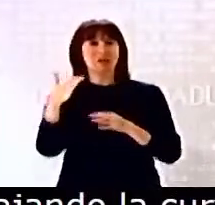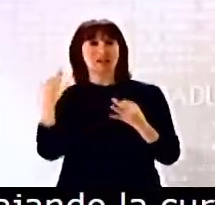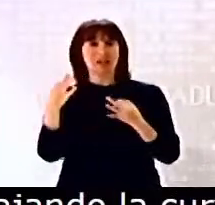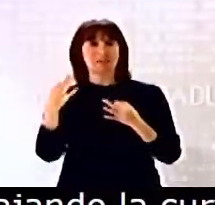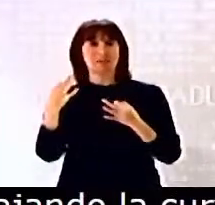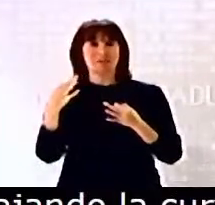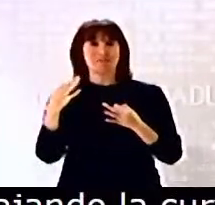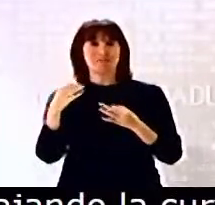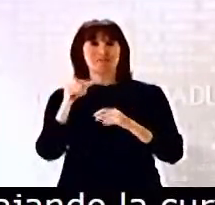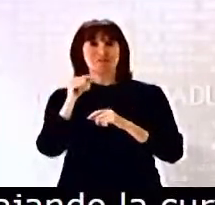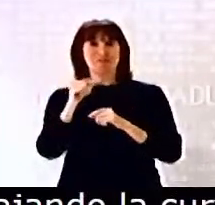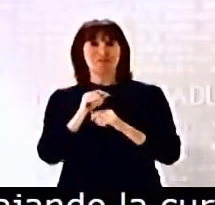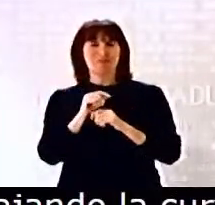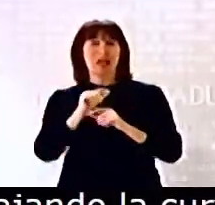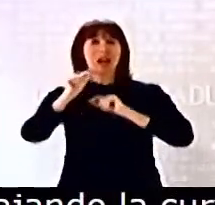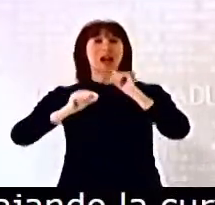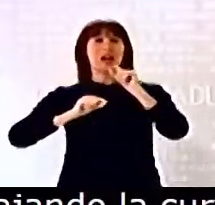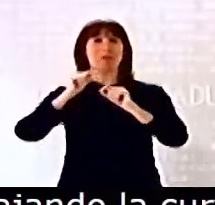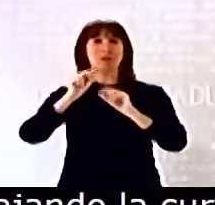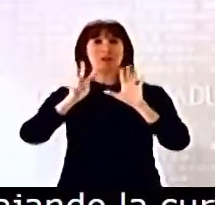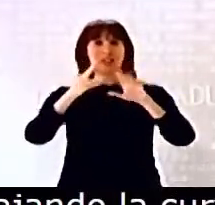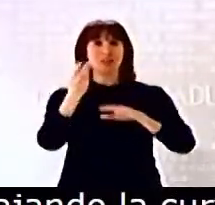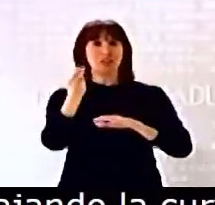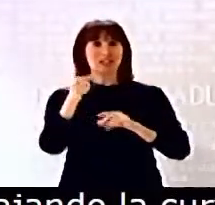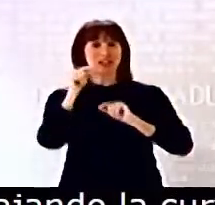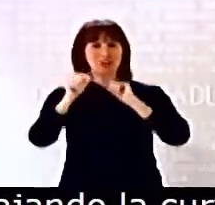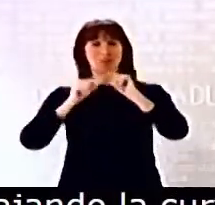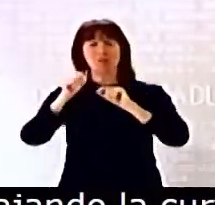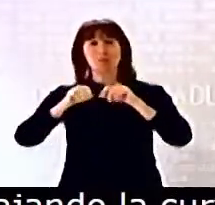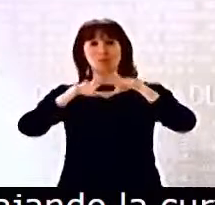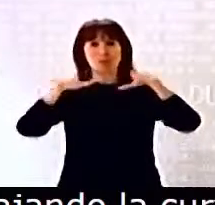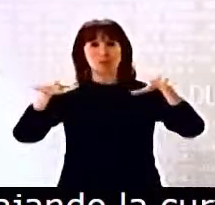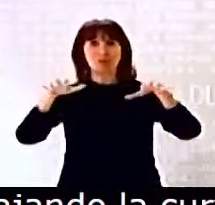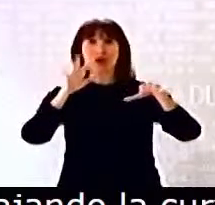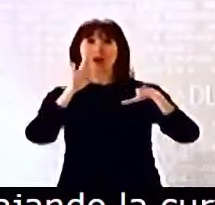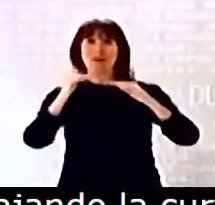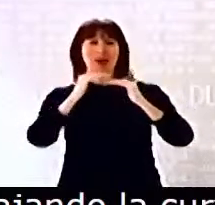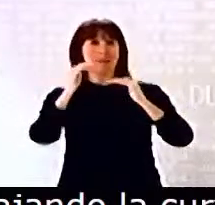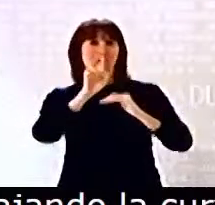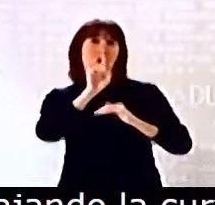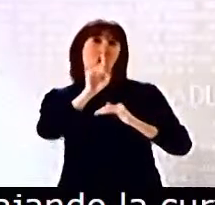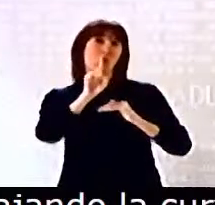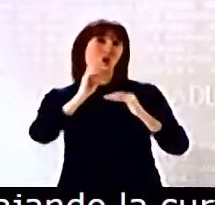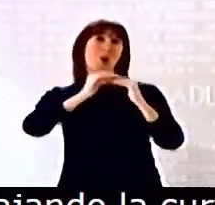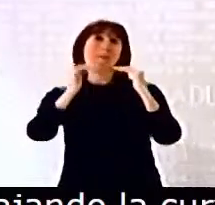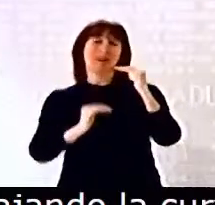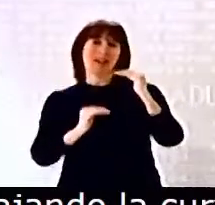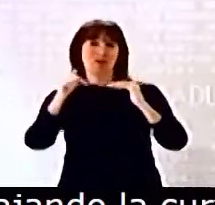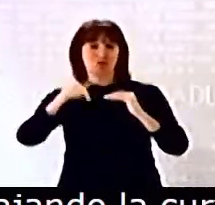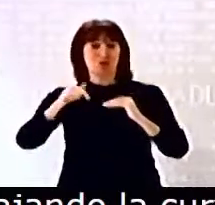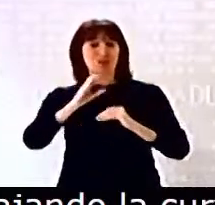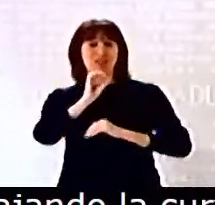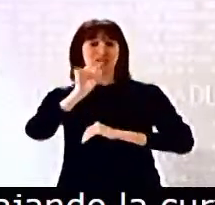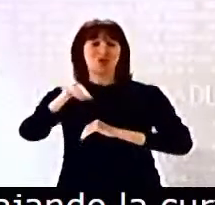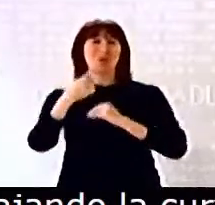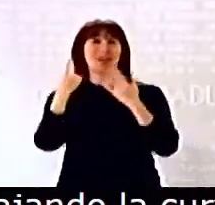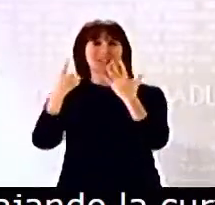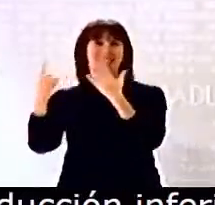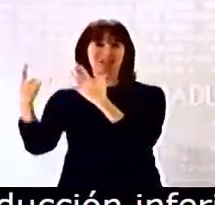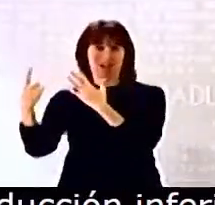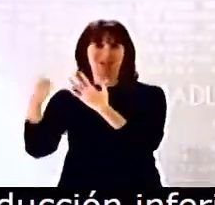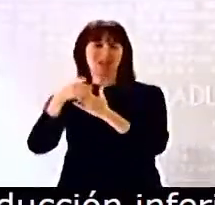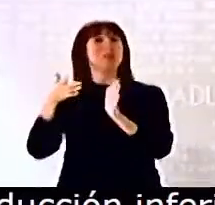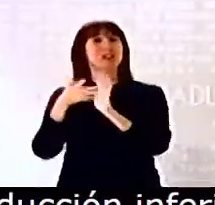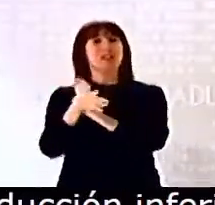de reproducción media del virus a los 7 días, que es inferior a 1, en concreto hoy de 0,66, lo